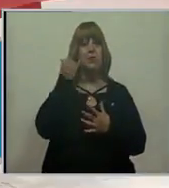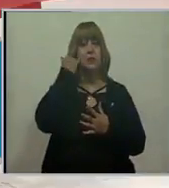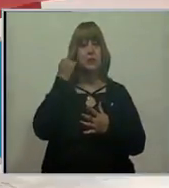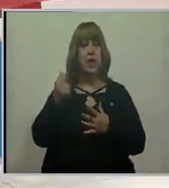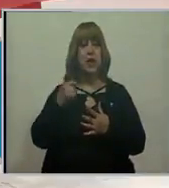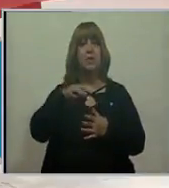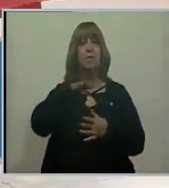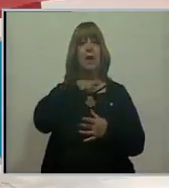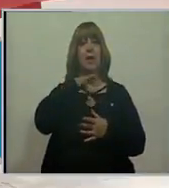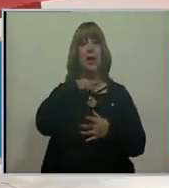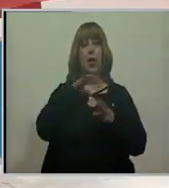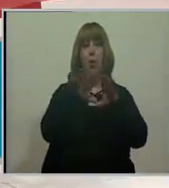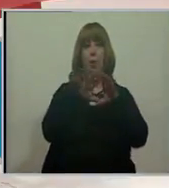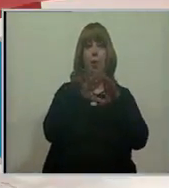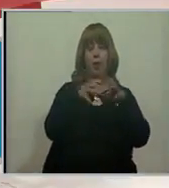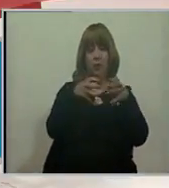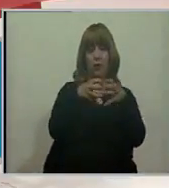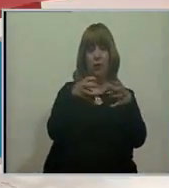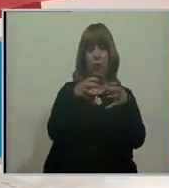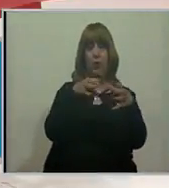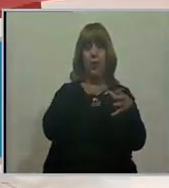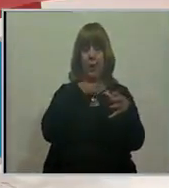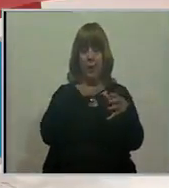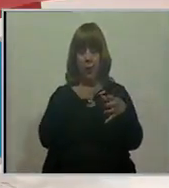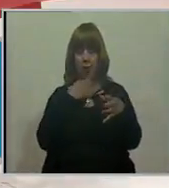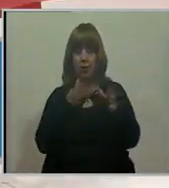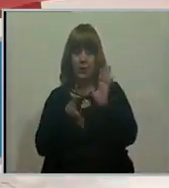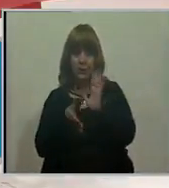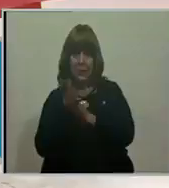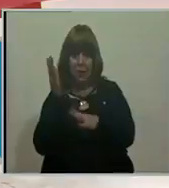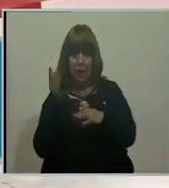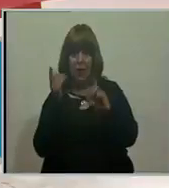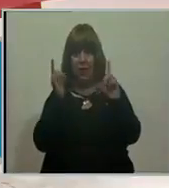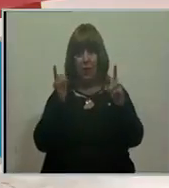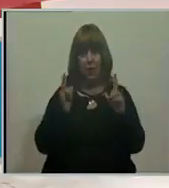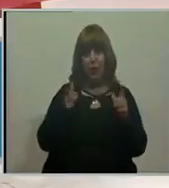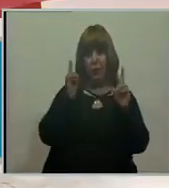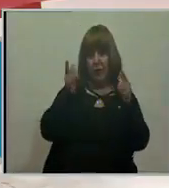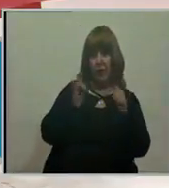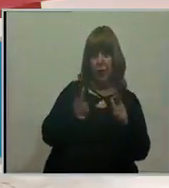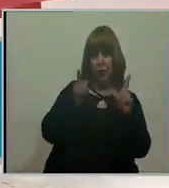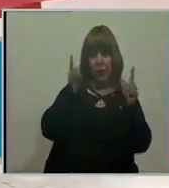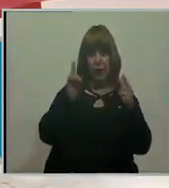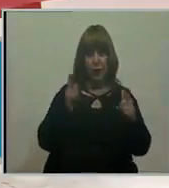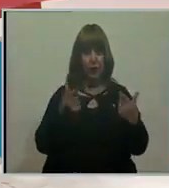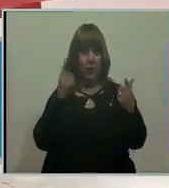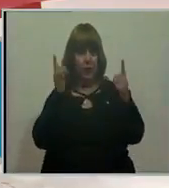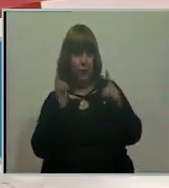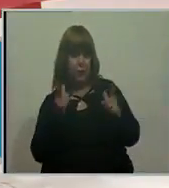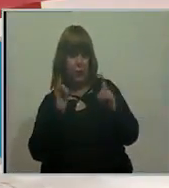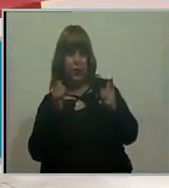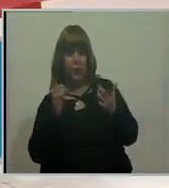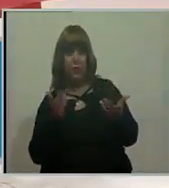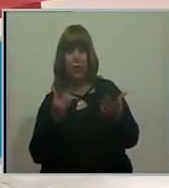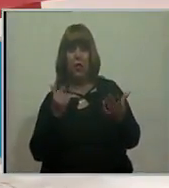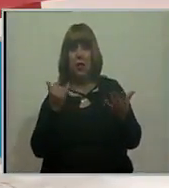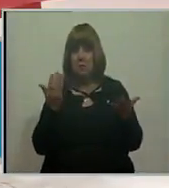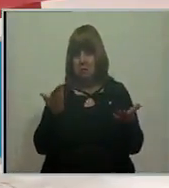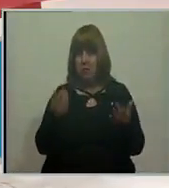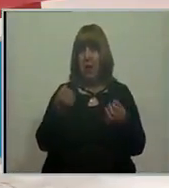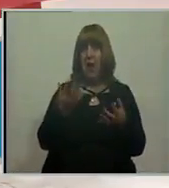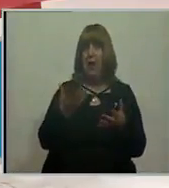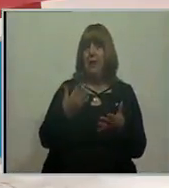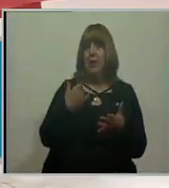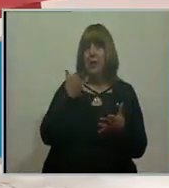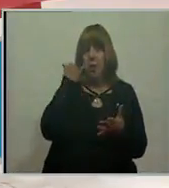Se enfiestaron. Habrá sido así. Porque, viste, siempre antes del Mundial se algunos... Son rumores. Algunos dicen que no fue así. Que no invitan, Rodi. Vamos a escuchar